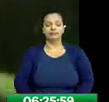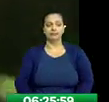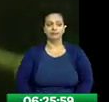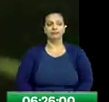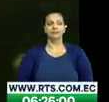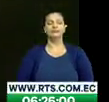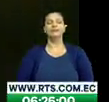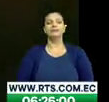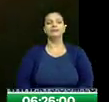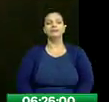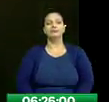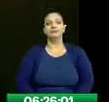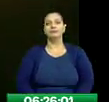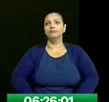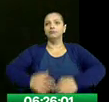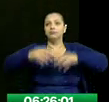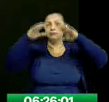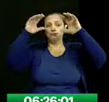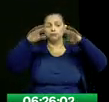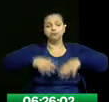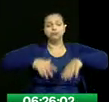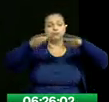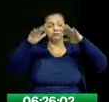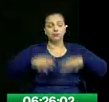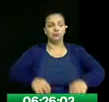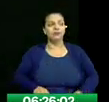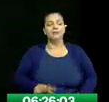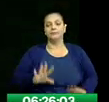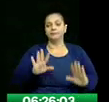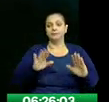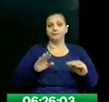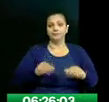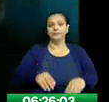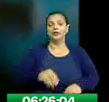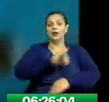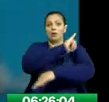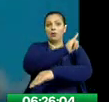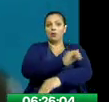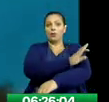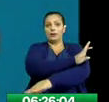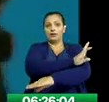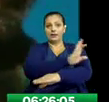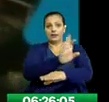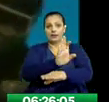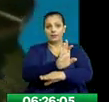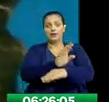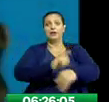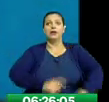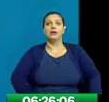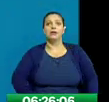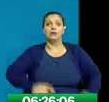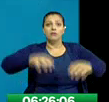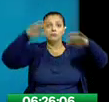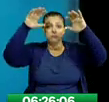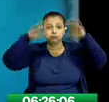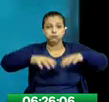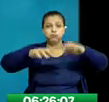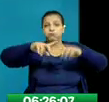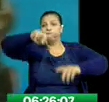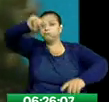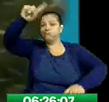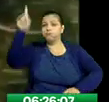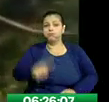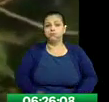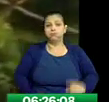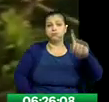por el sector de la avenida Juan Tanga Marengo, por allá por donde yo trabajo en la radio, había ya tormenta eléctrica. Uh-huh.